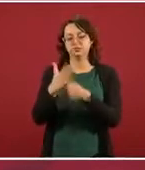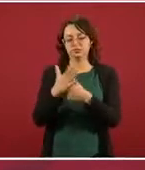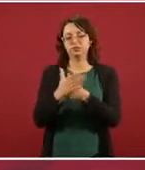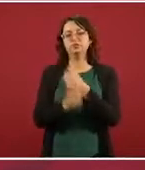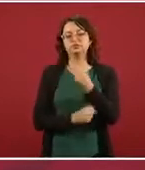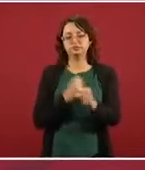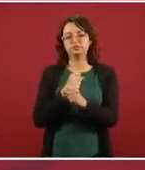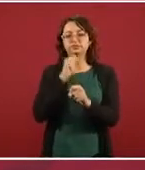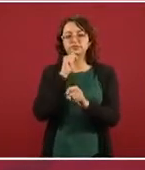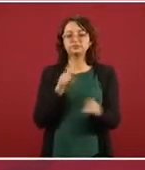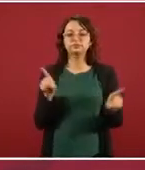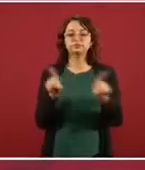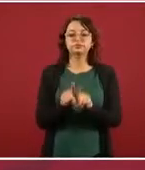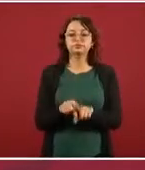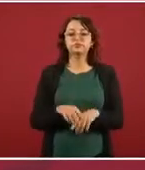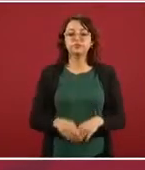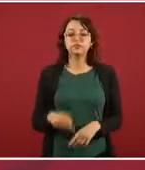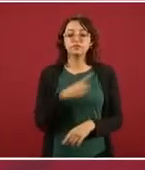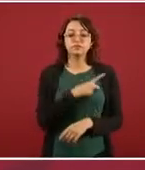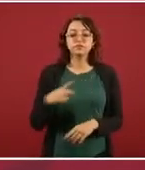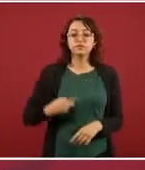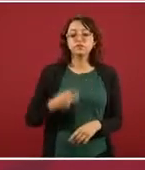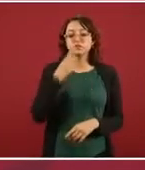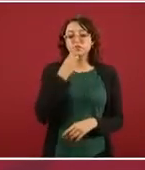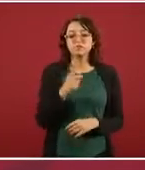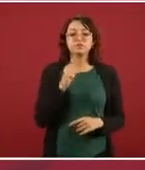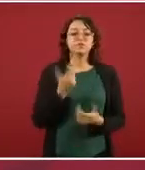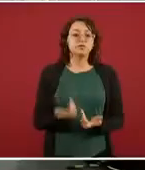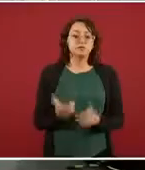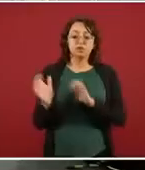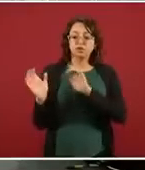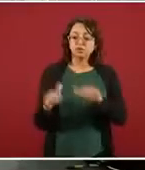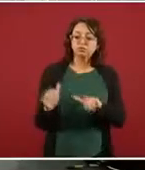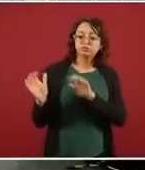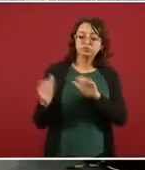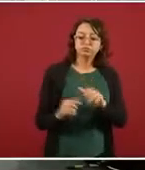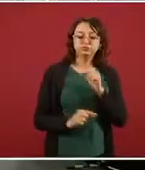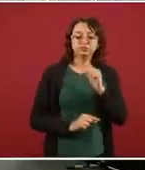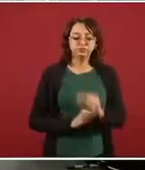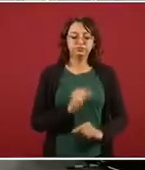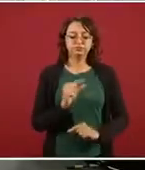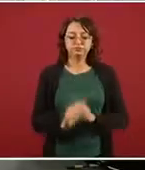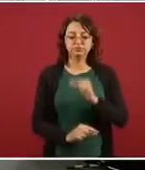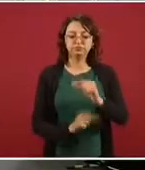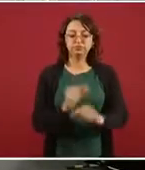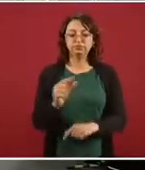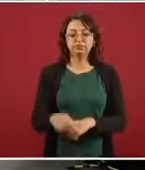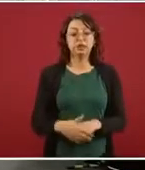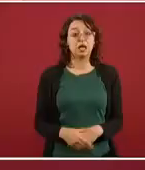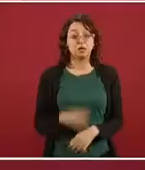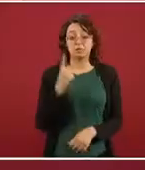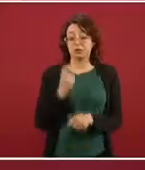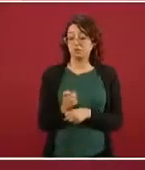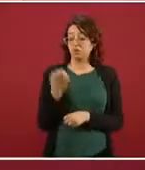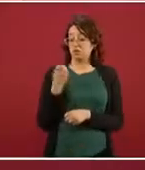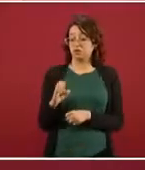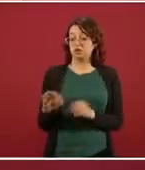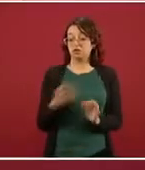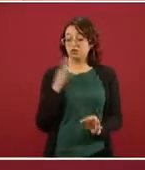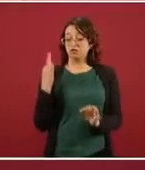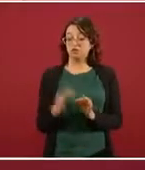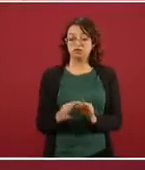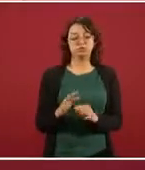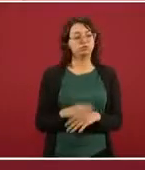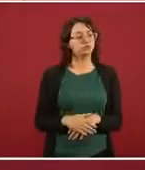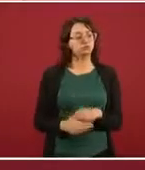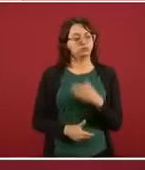año. Decirte que es un proceso paulatino, que no es el 1 de enero que lo vamos a tener, pero estamos